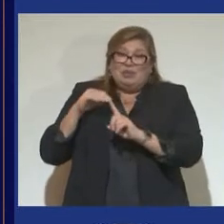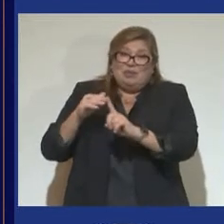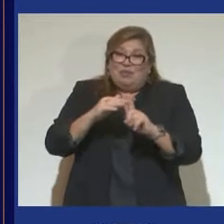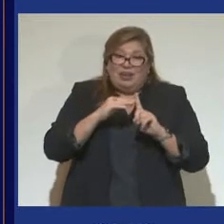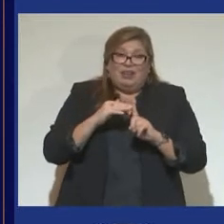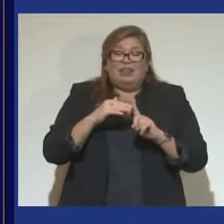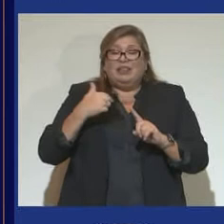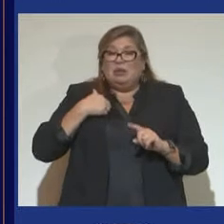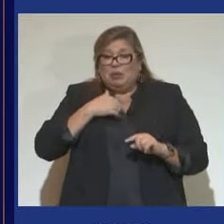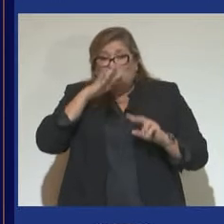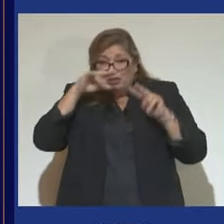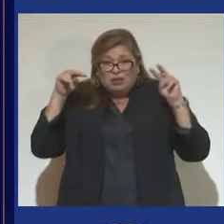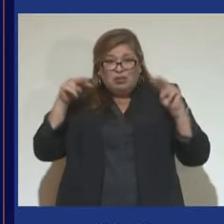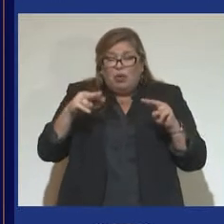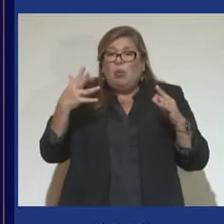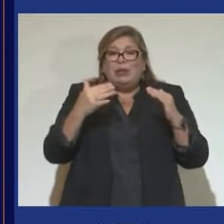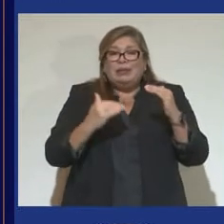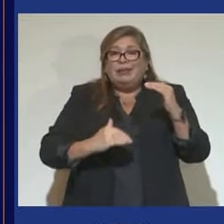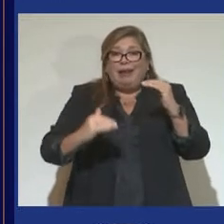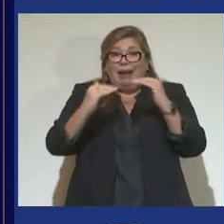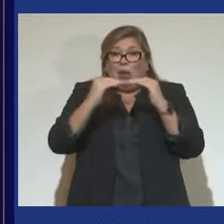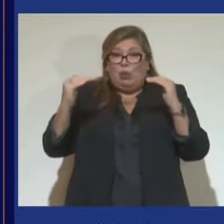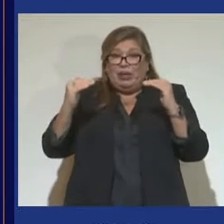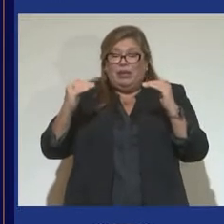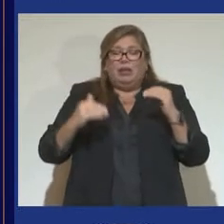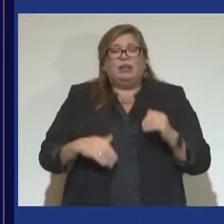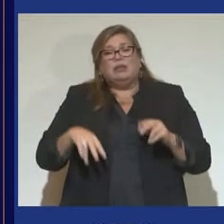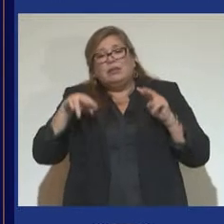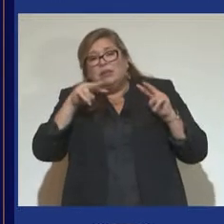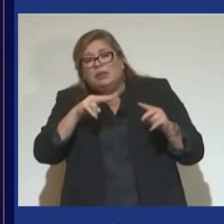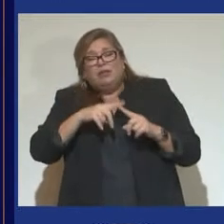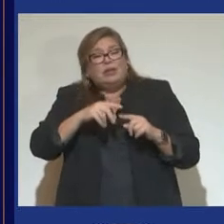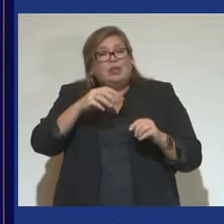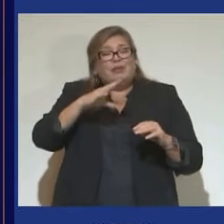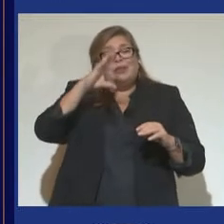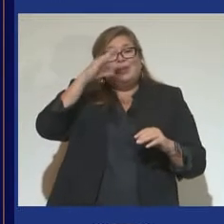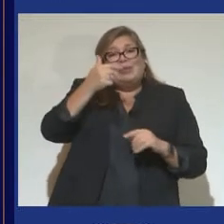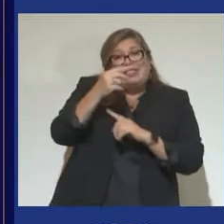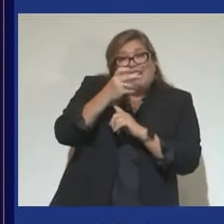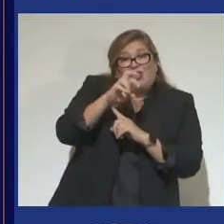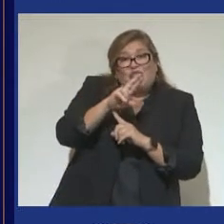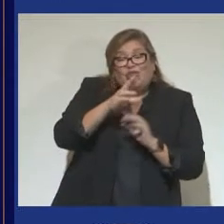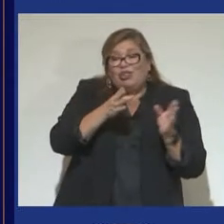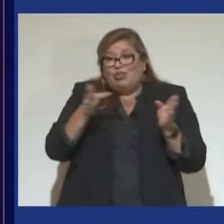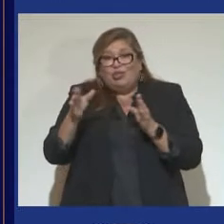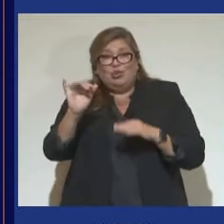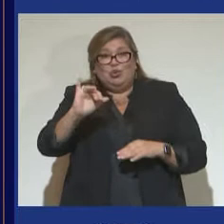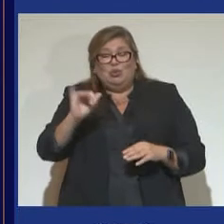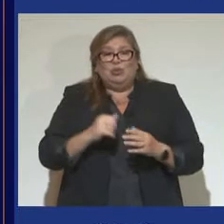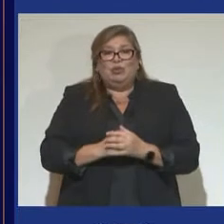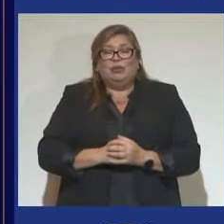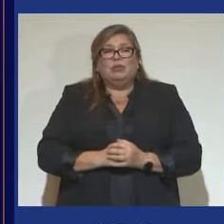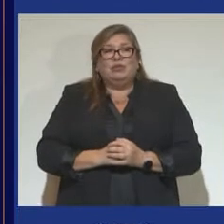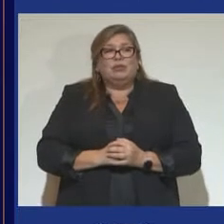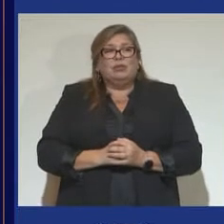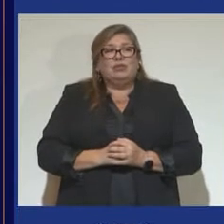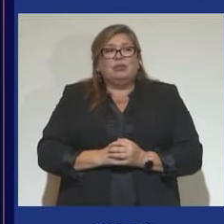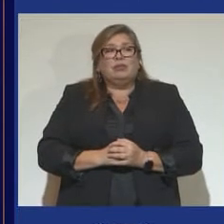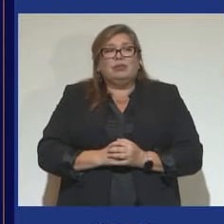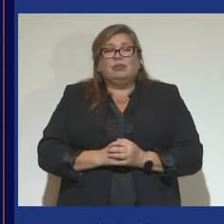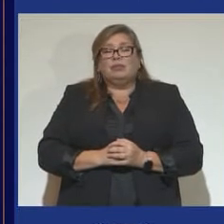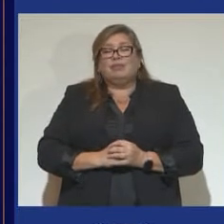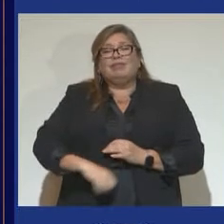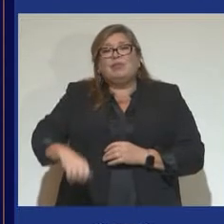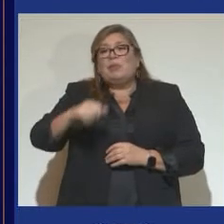nosotros tenemos que ser serios acerca de la equidad desde el punto de vista de género las mujeres no